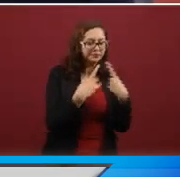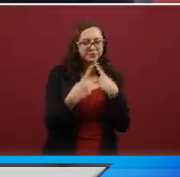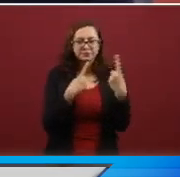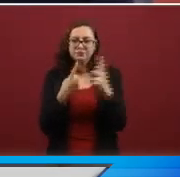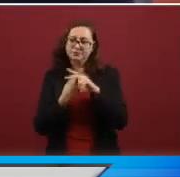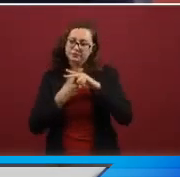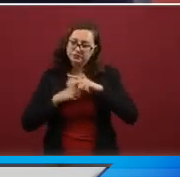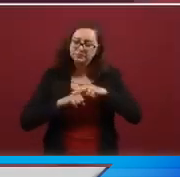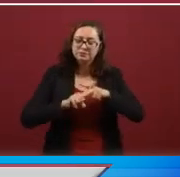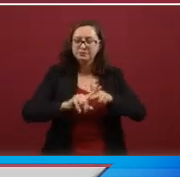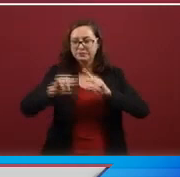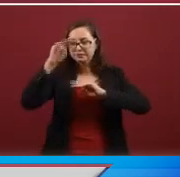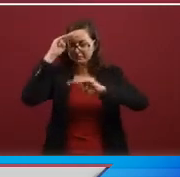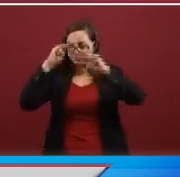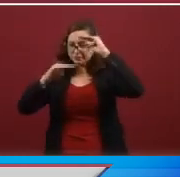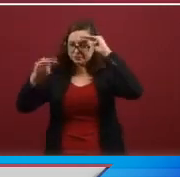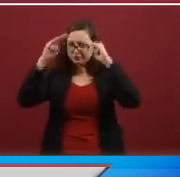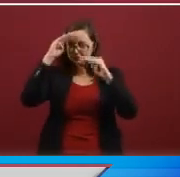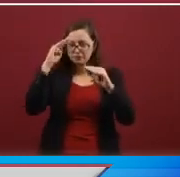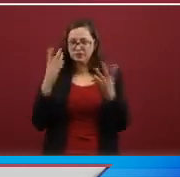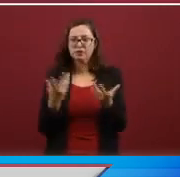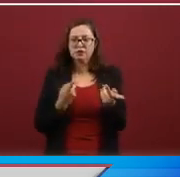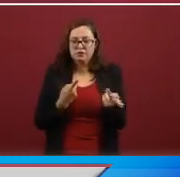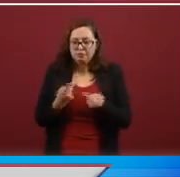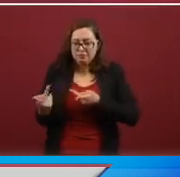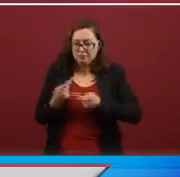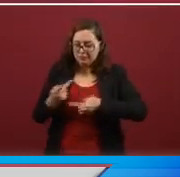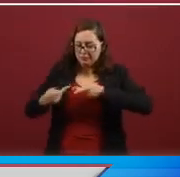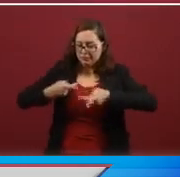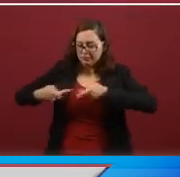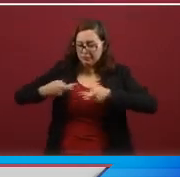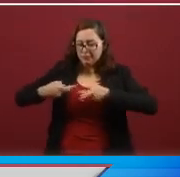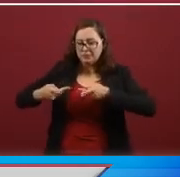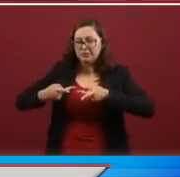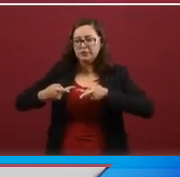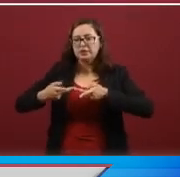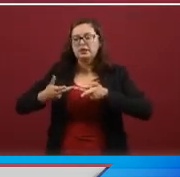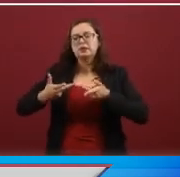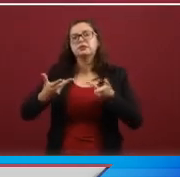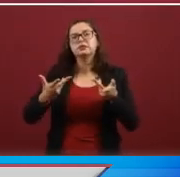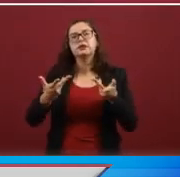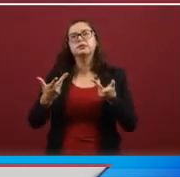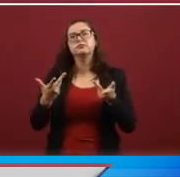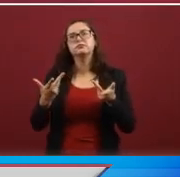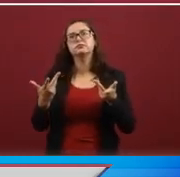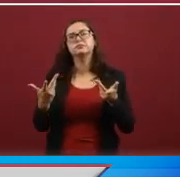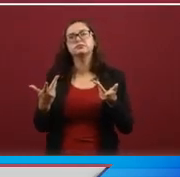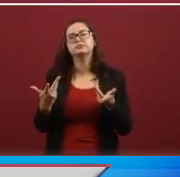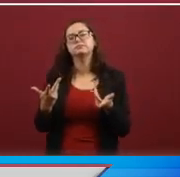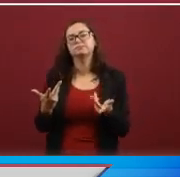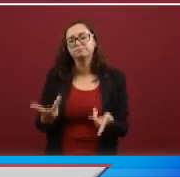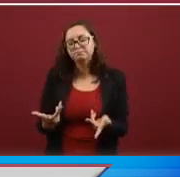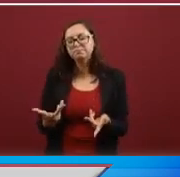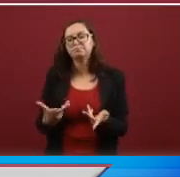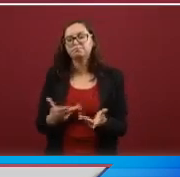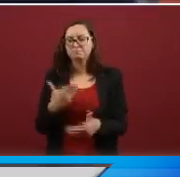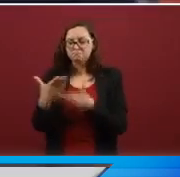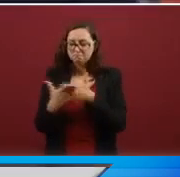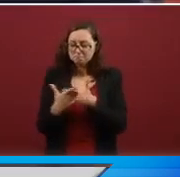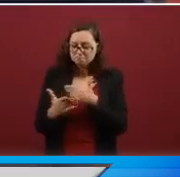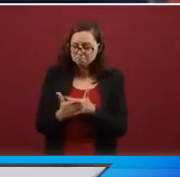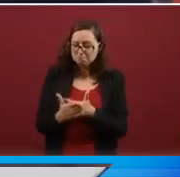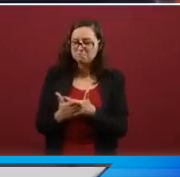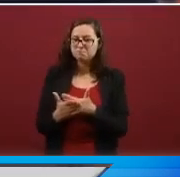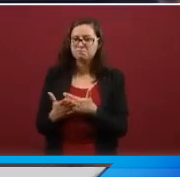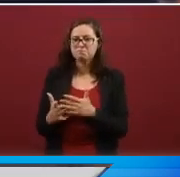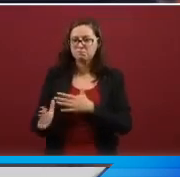derivado del acuerdo con Estados Unidos. Respetando la autonomía del Senado, hay un ambiente político muy favorable para que se ratifique en el Tratado de Libre Comercio